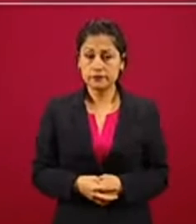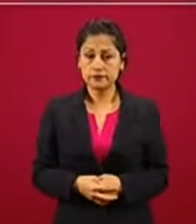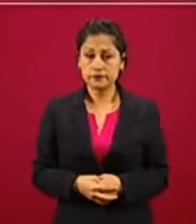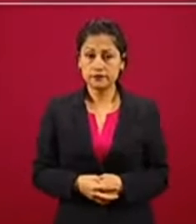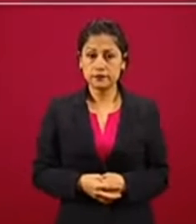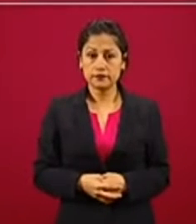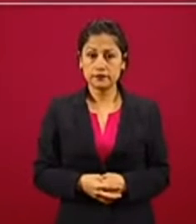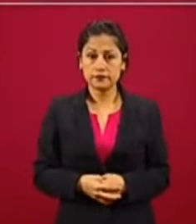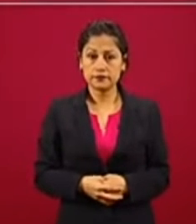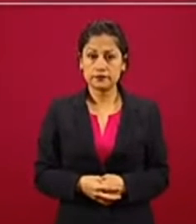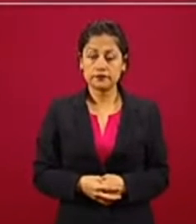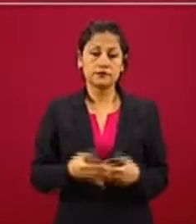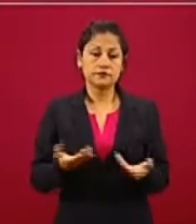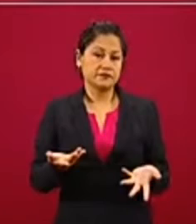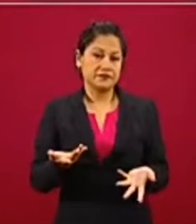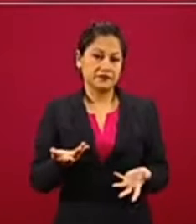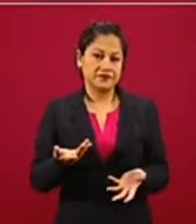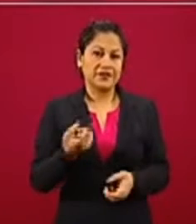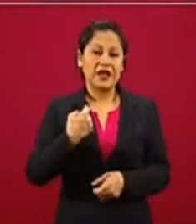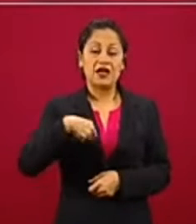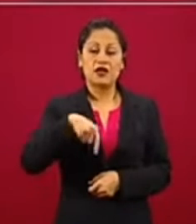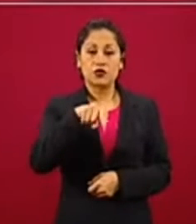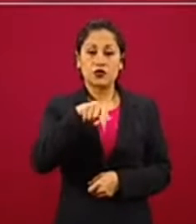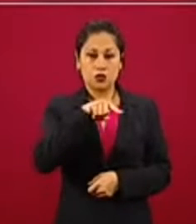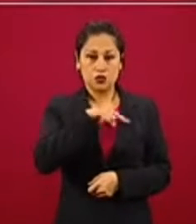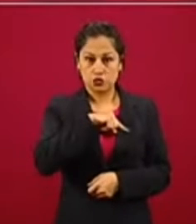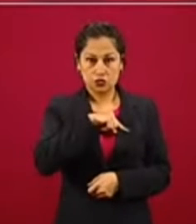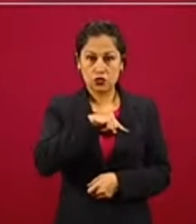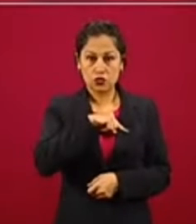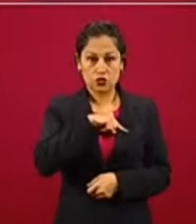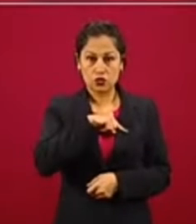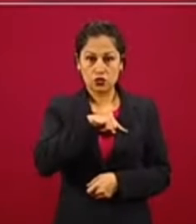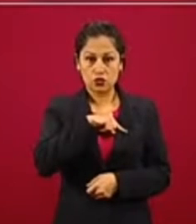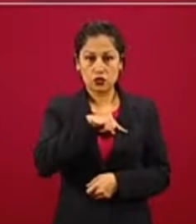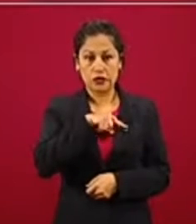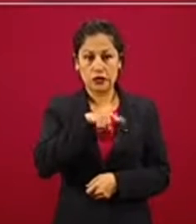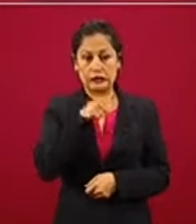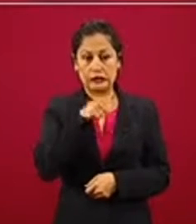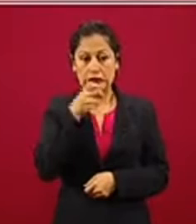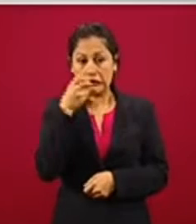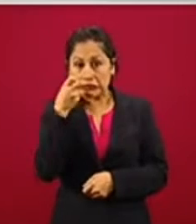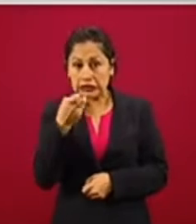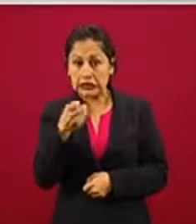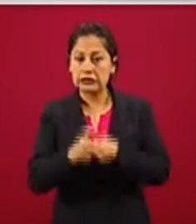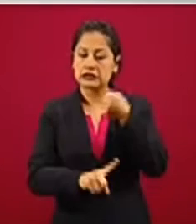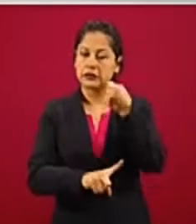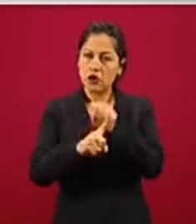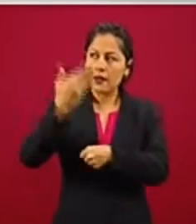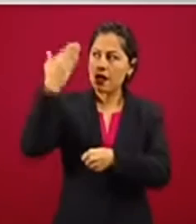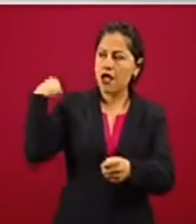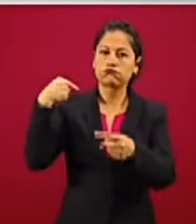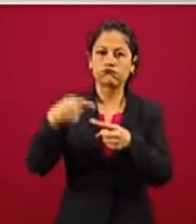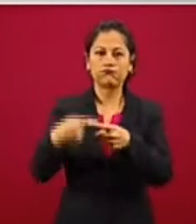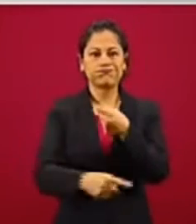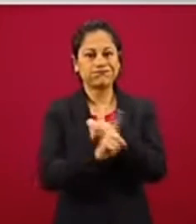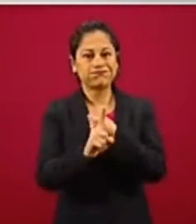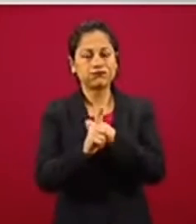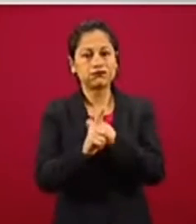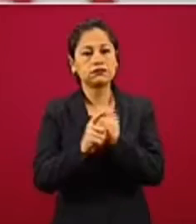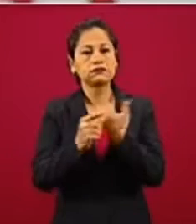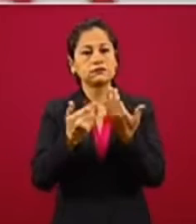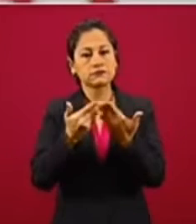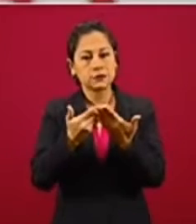dar la espalda a este asunto, lo tenemos que enfrentar, aun cuando a nosotros